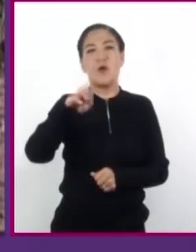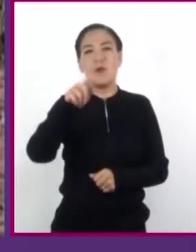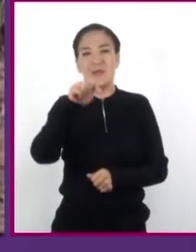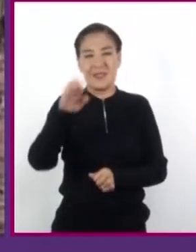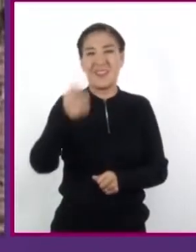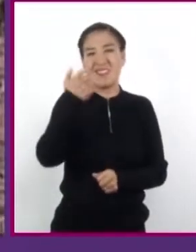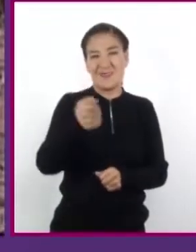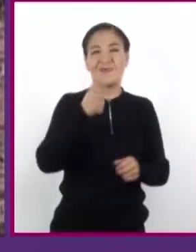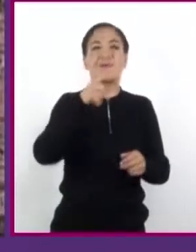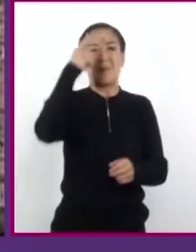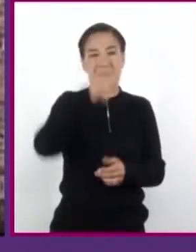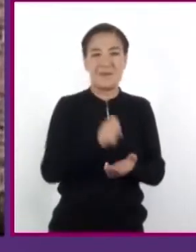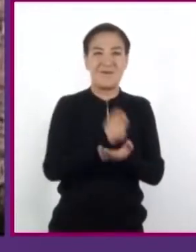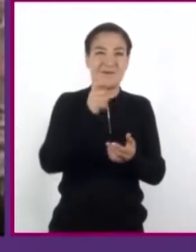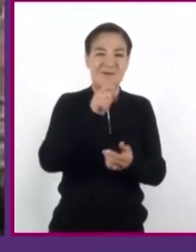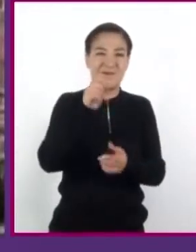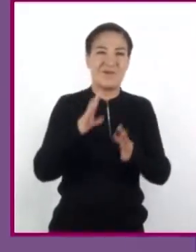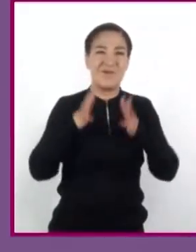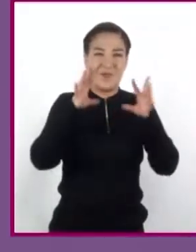Regla.